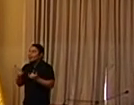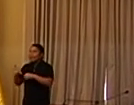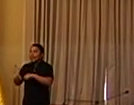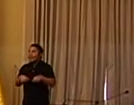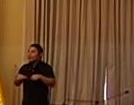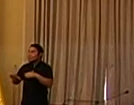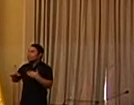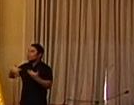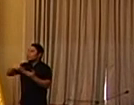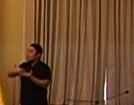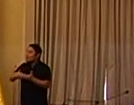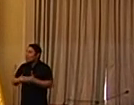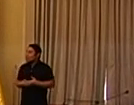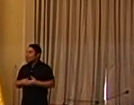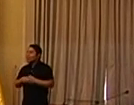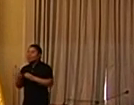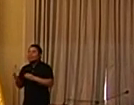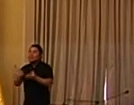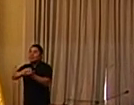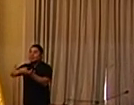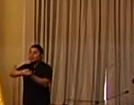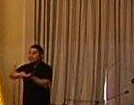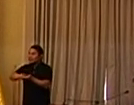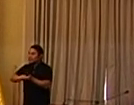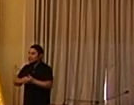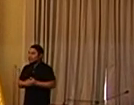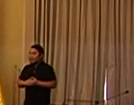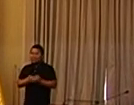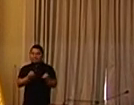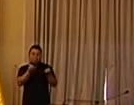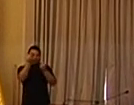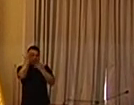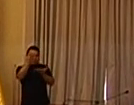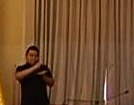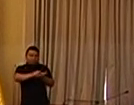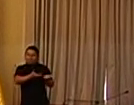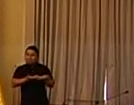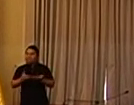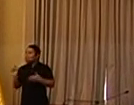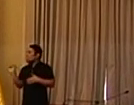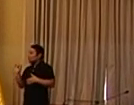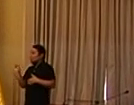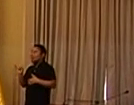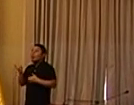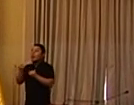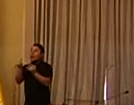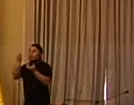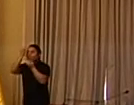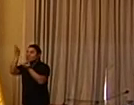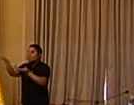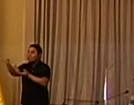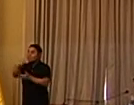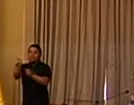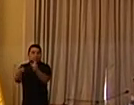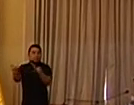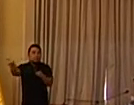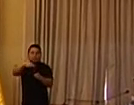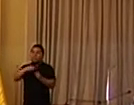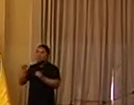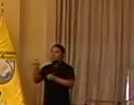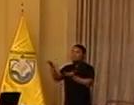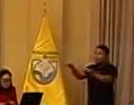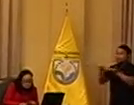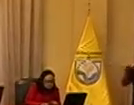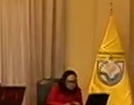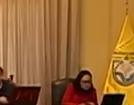llegar de manera escrita? No, señor alcalde. ¿Algún informe, algún miembro del consejo? Ofrezco el uso de la palabra si lo